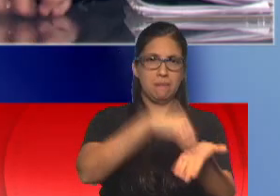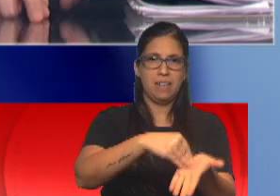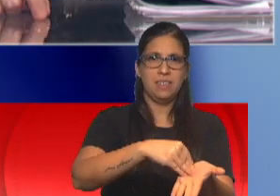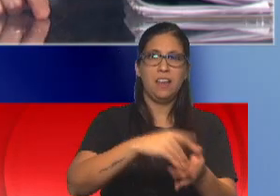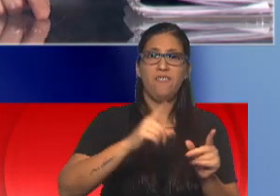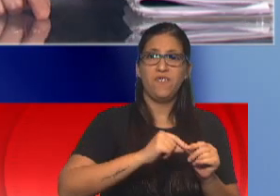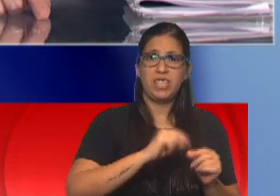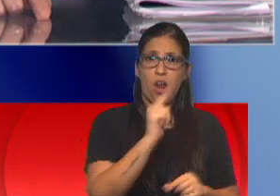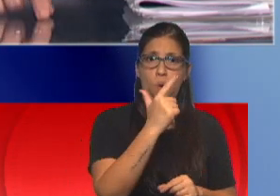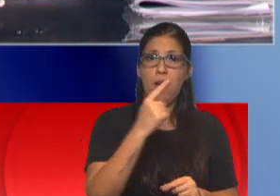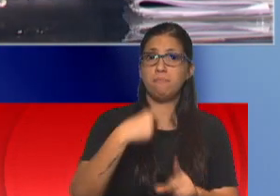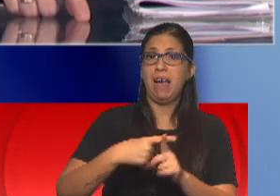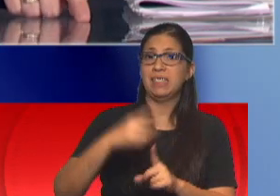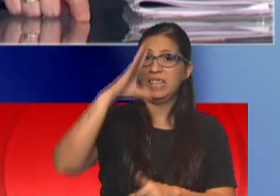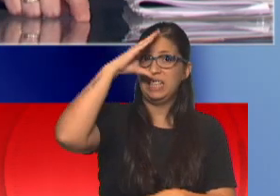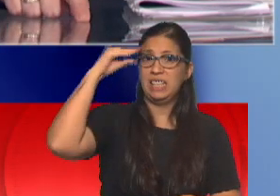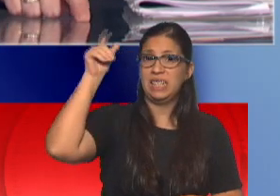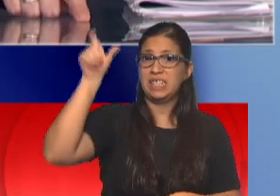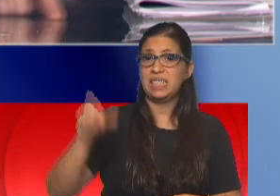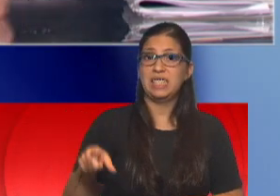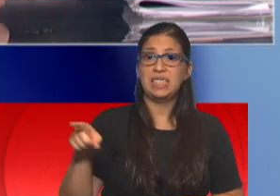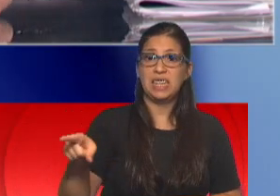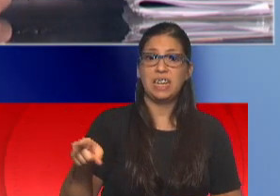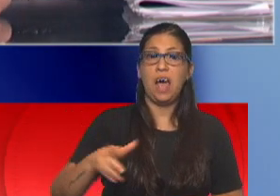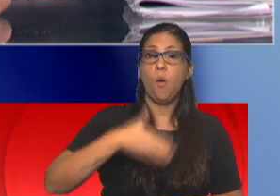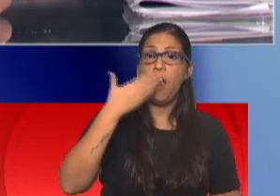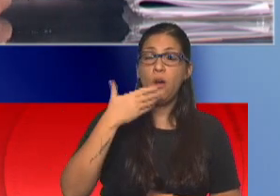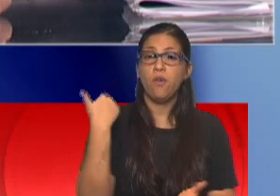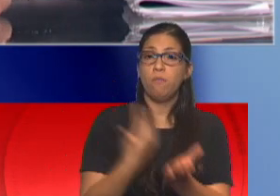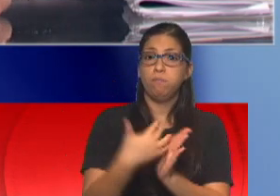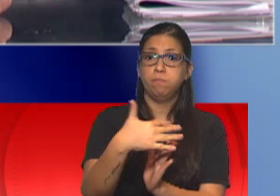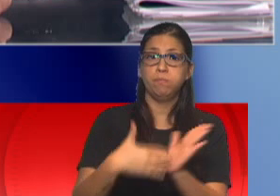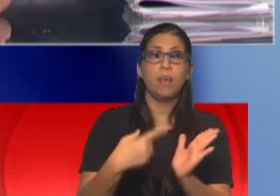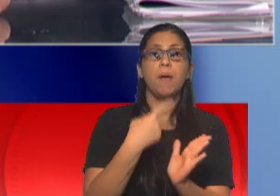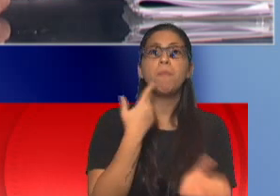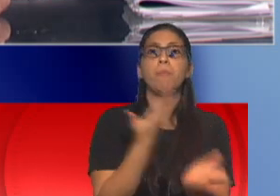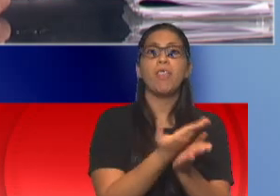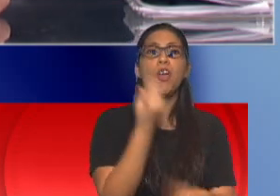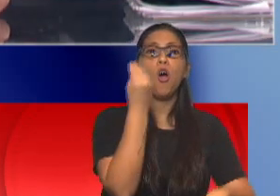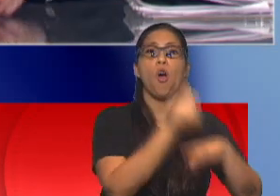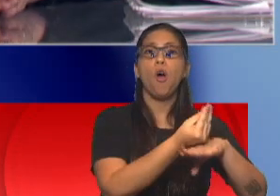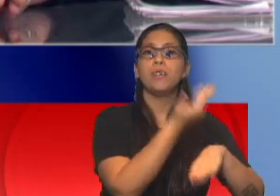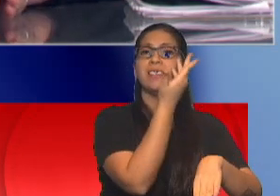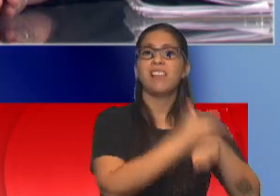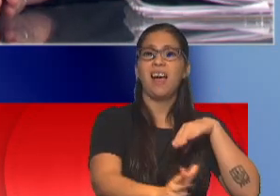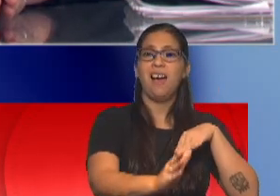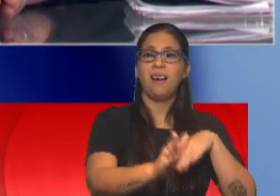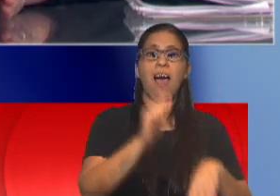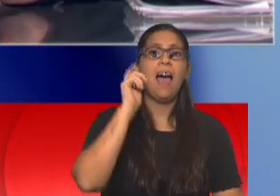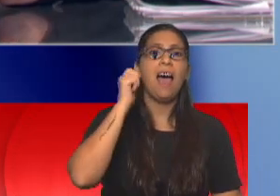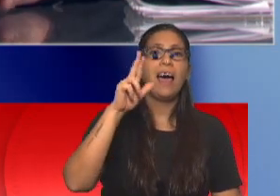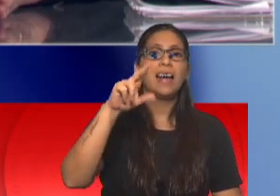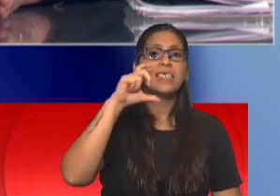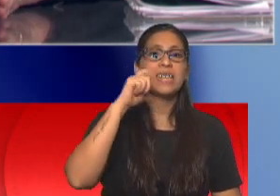plazo, sino que Cristina Fernández de Kirchner en su presentación recusó a uno de los magistrados. ¿De quién hablamos? De Manuel García